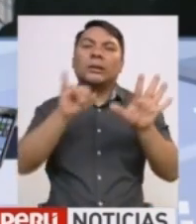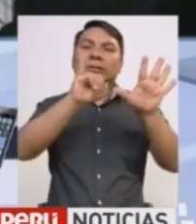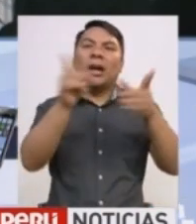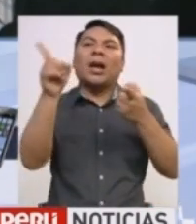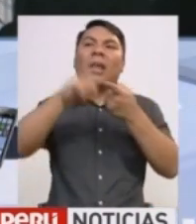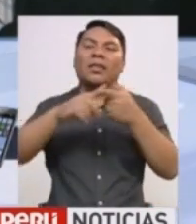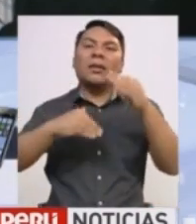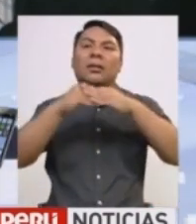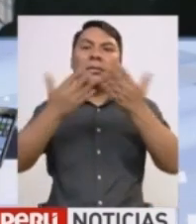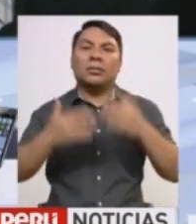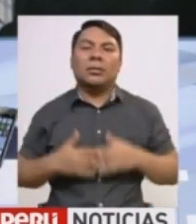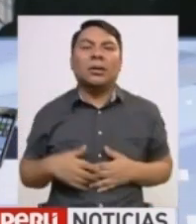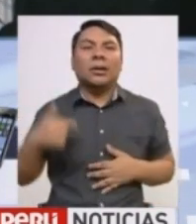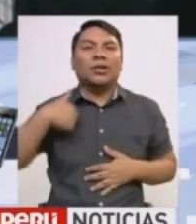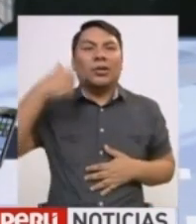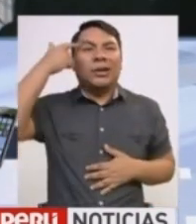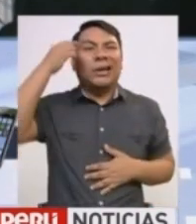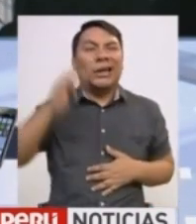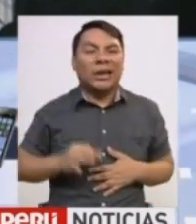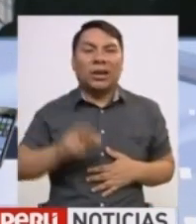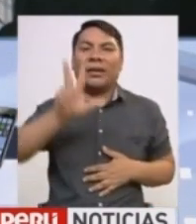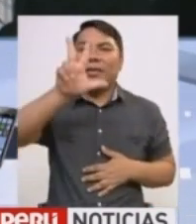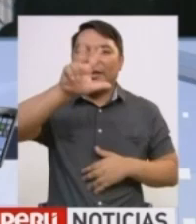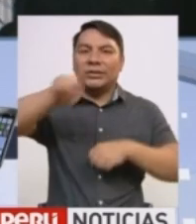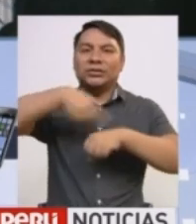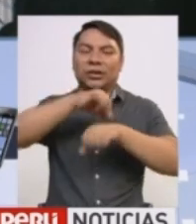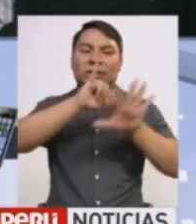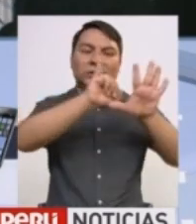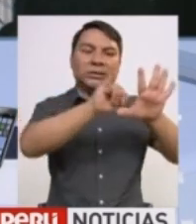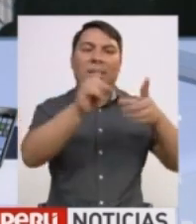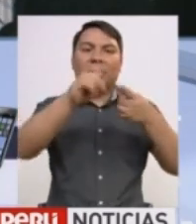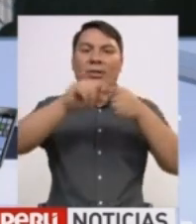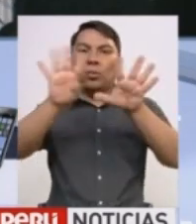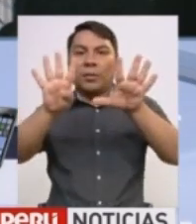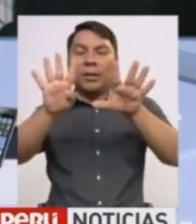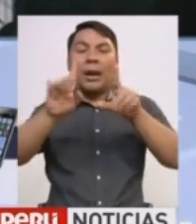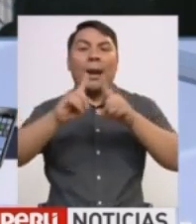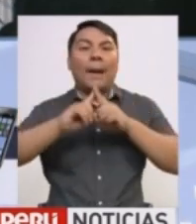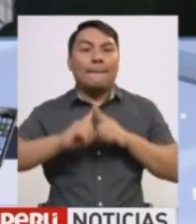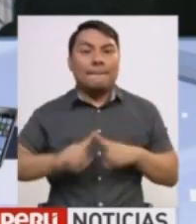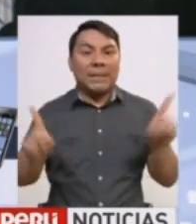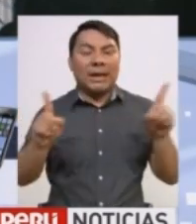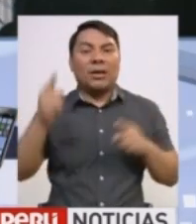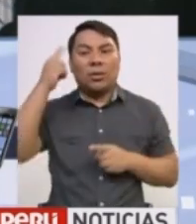vamos a tener unas 3 horas, pero si podemos captar más agua para